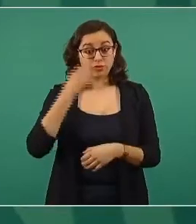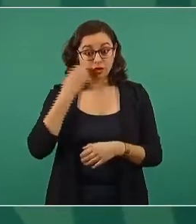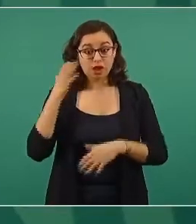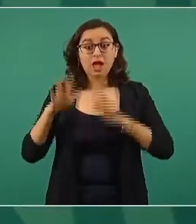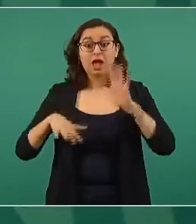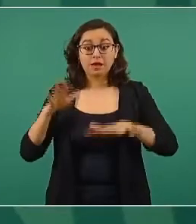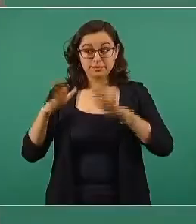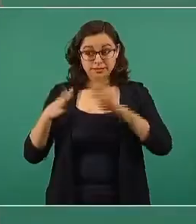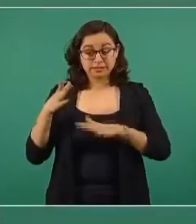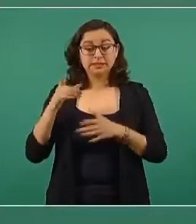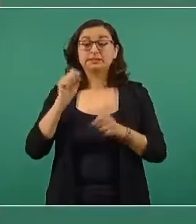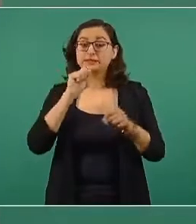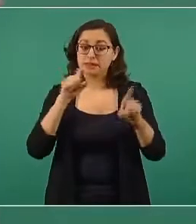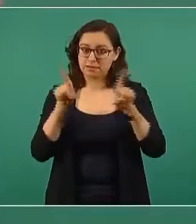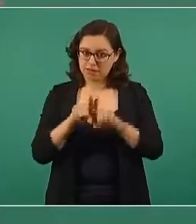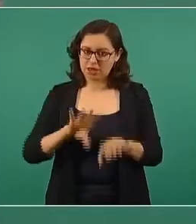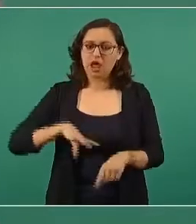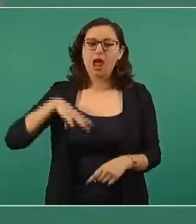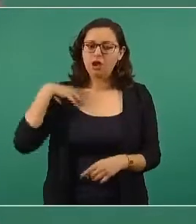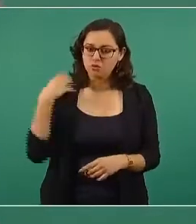en el manejo de los fondos,